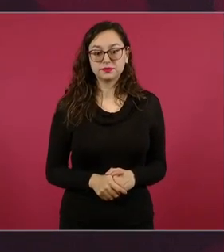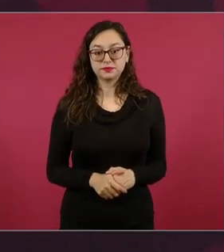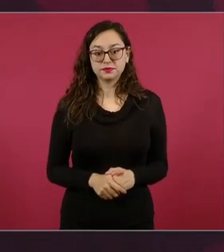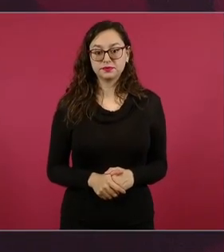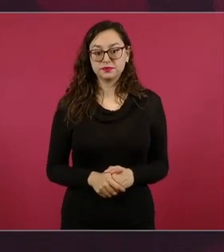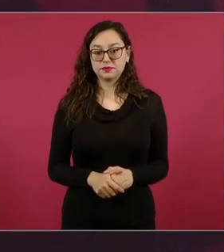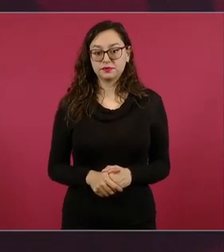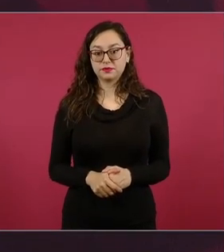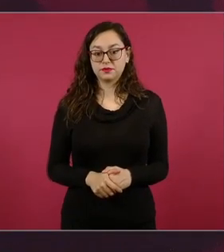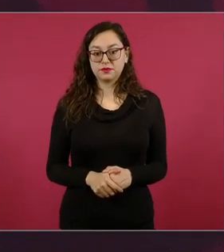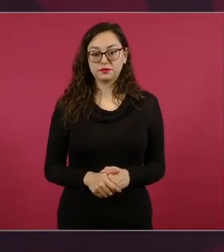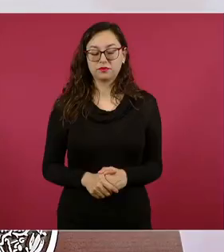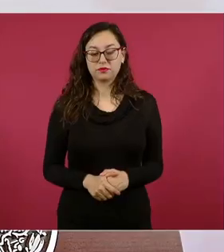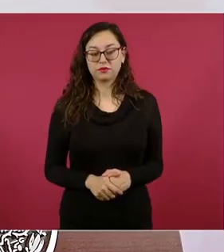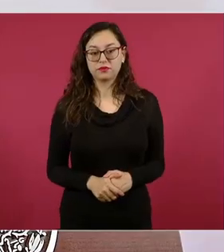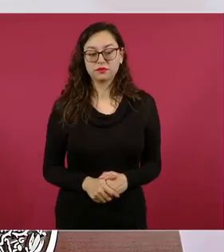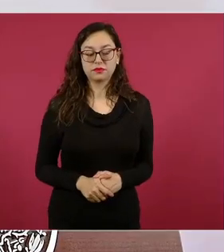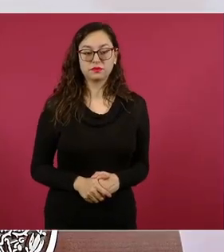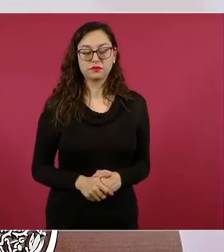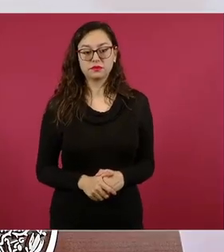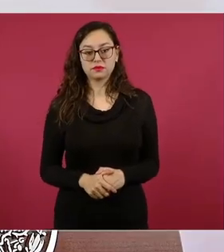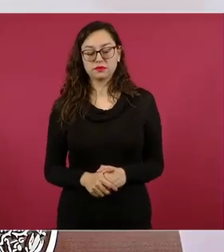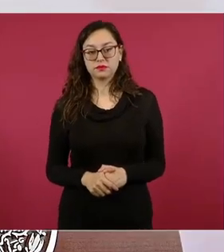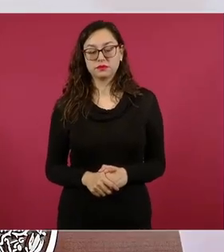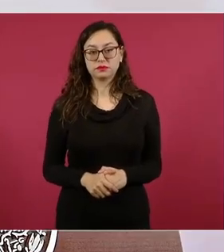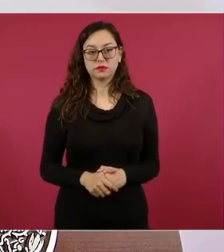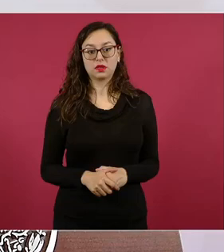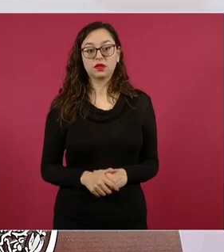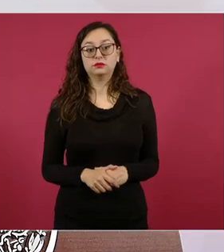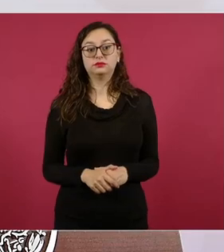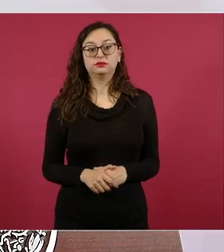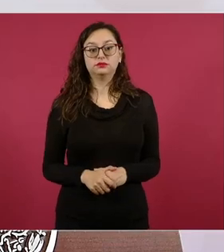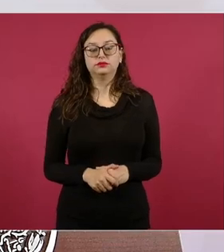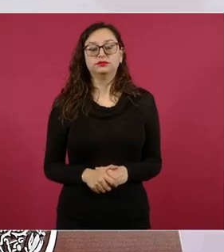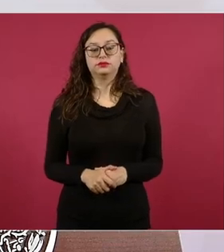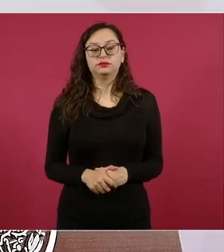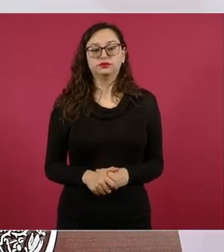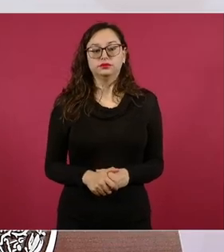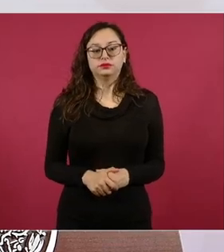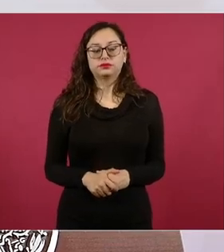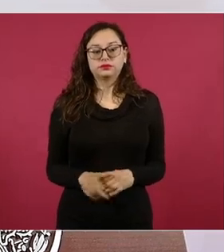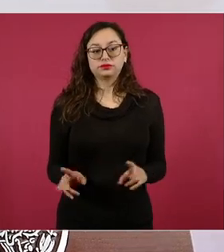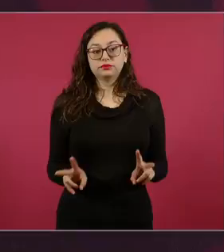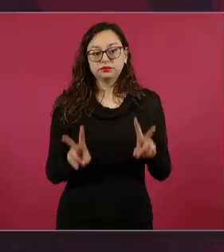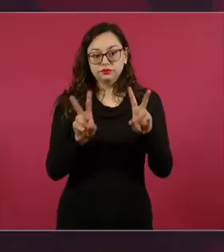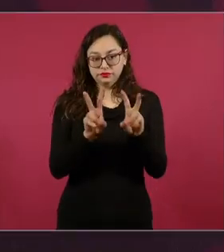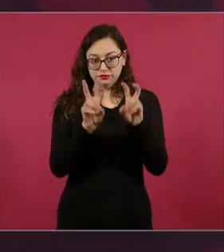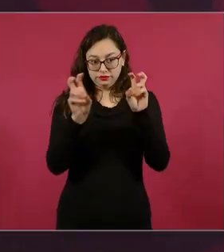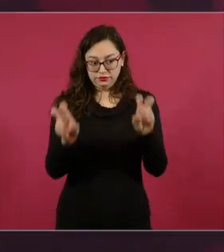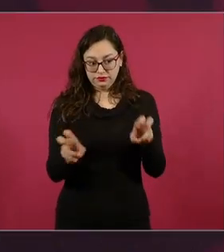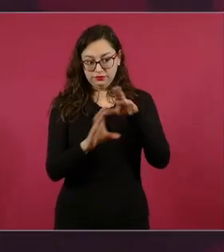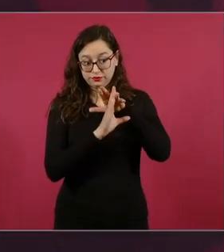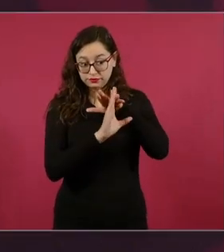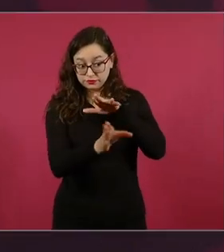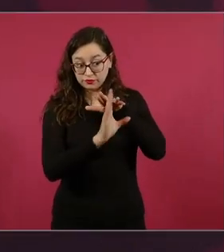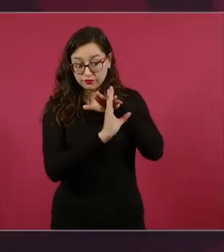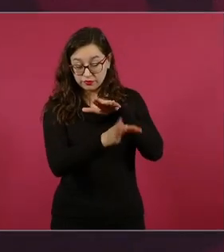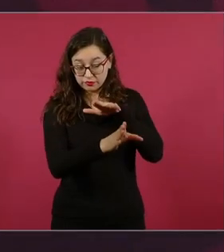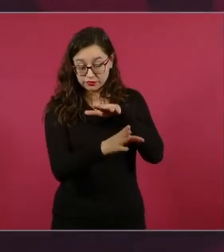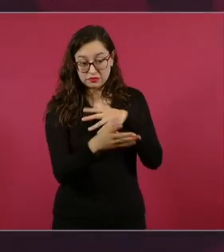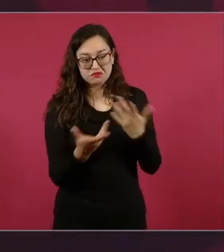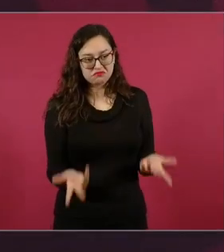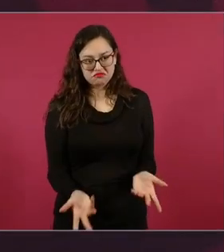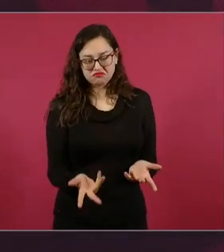mucho en la política de apoyo a nuestros hermanos